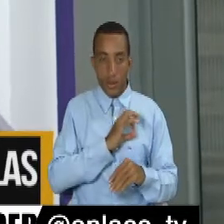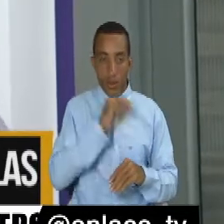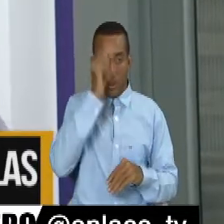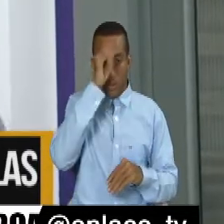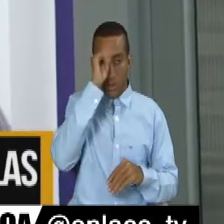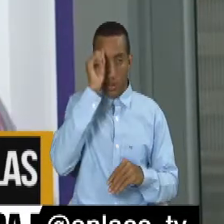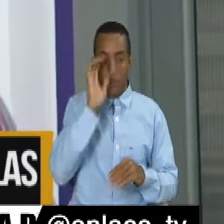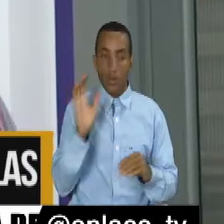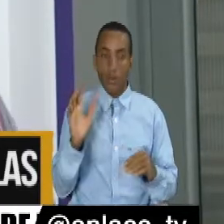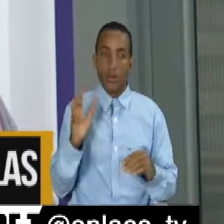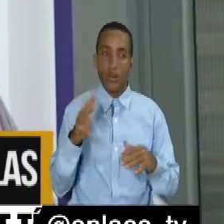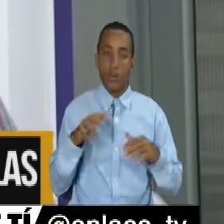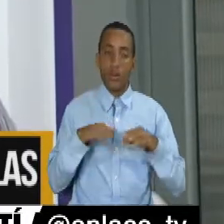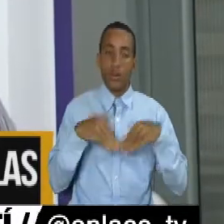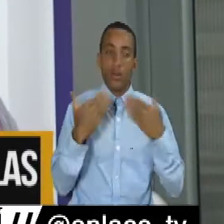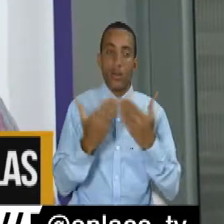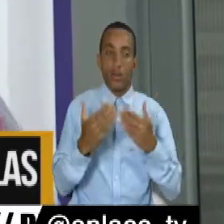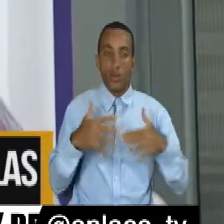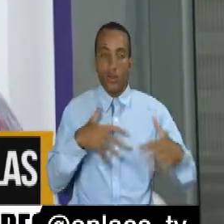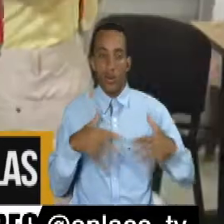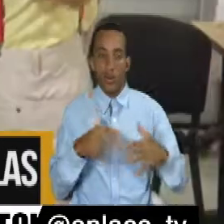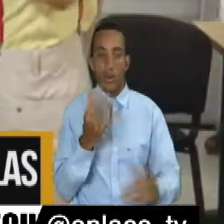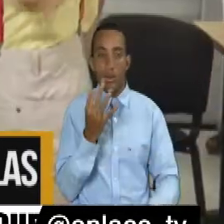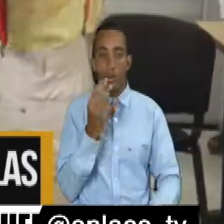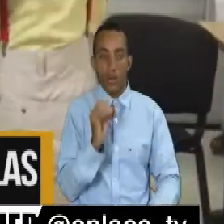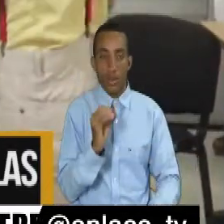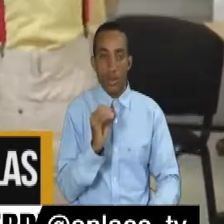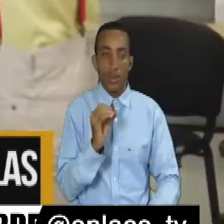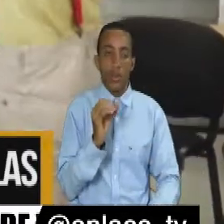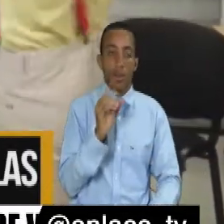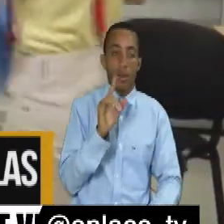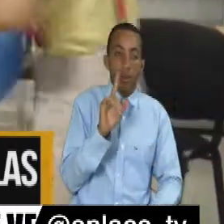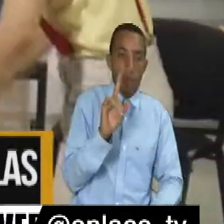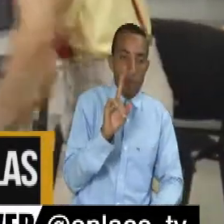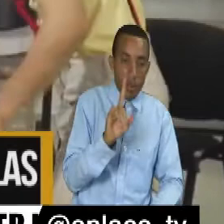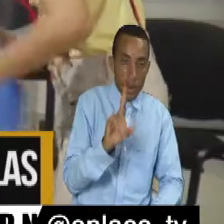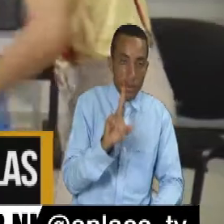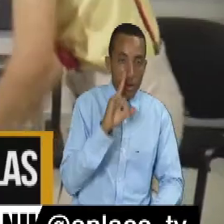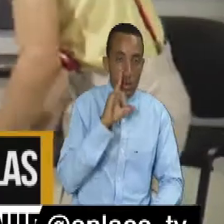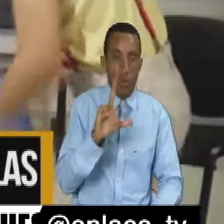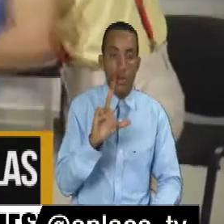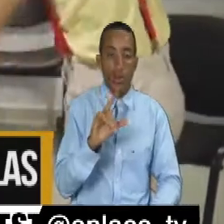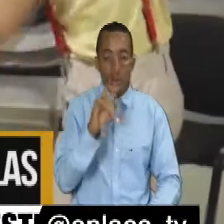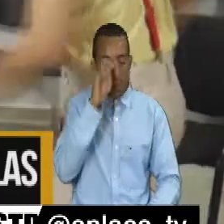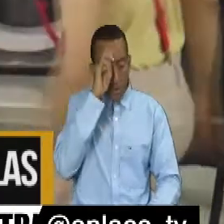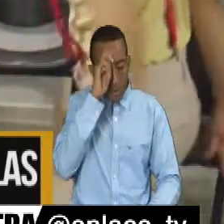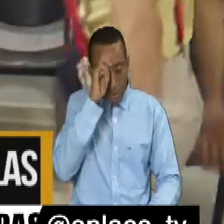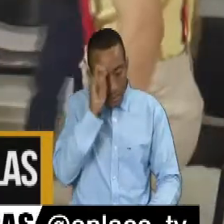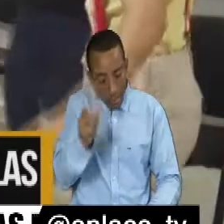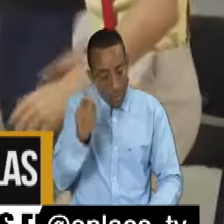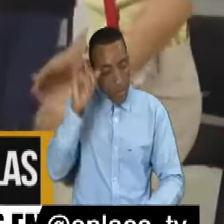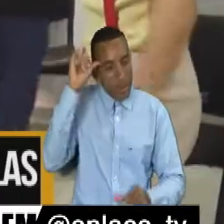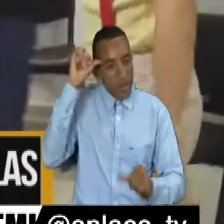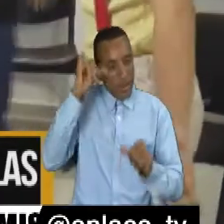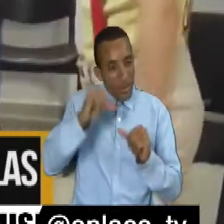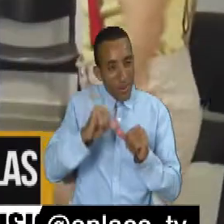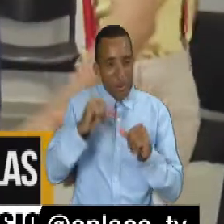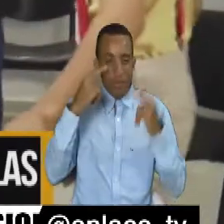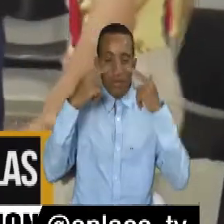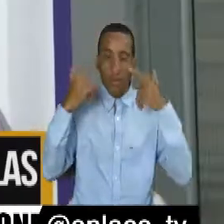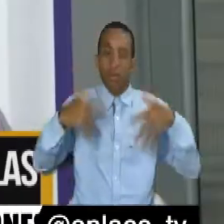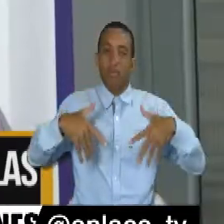Tablas el 30 y el primero. Para esta temporada se le rinde tributo a un muy reconocido personaje de la televisión.